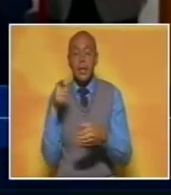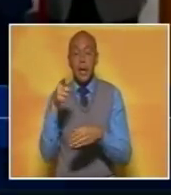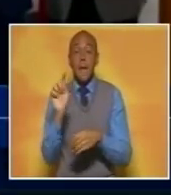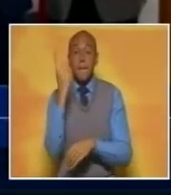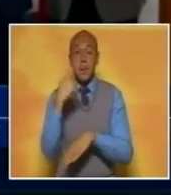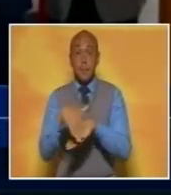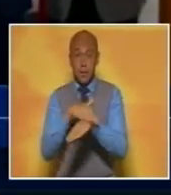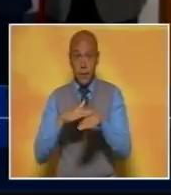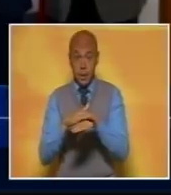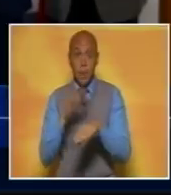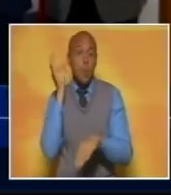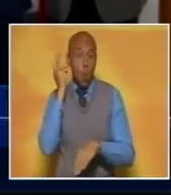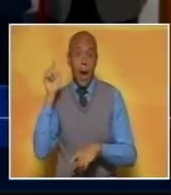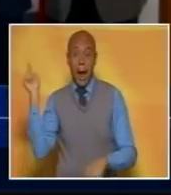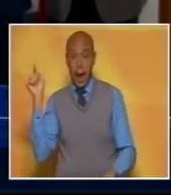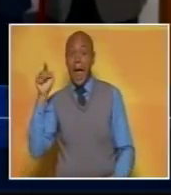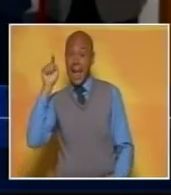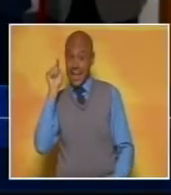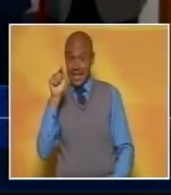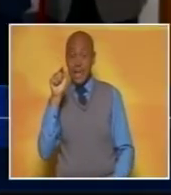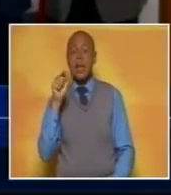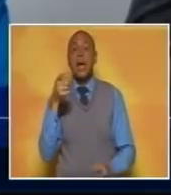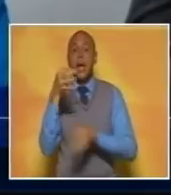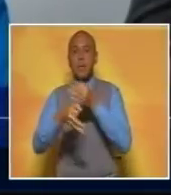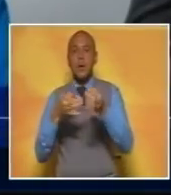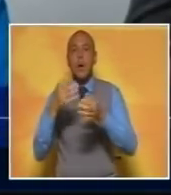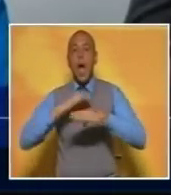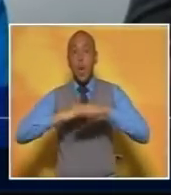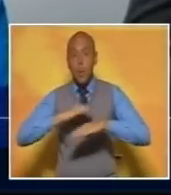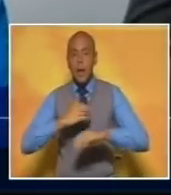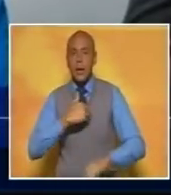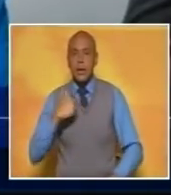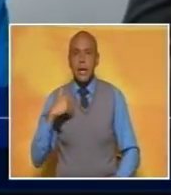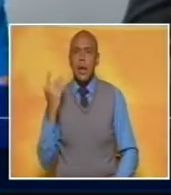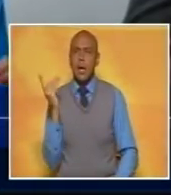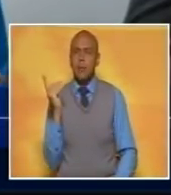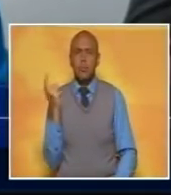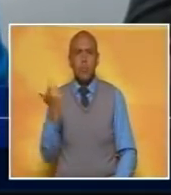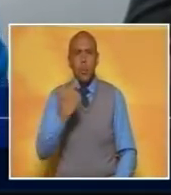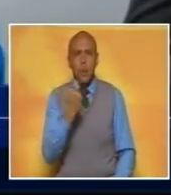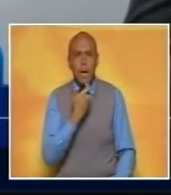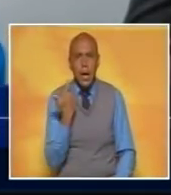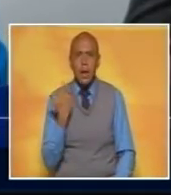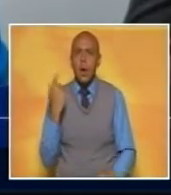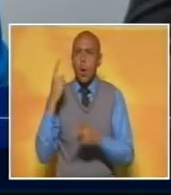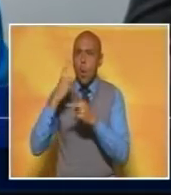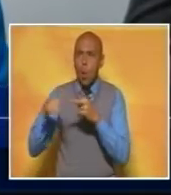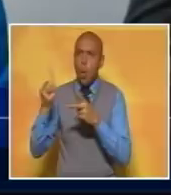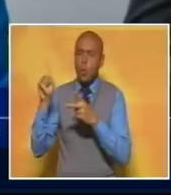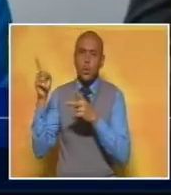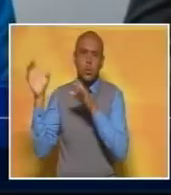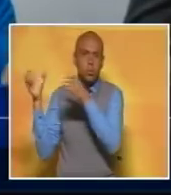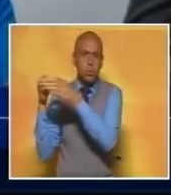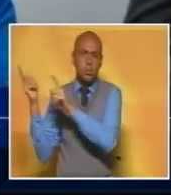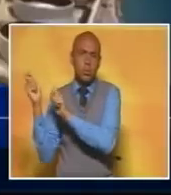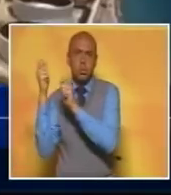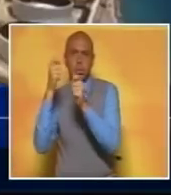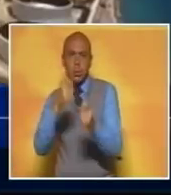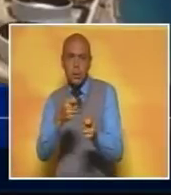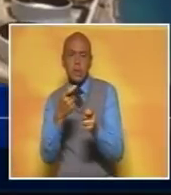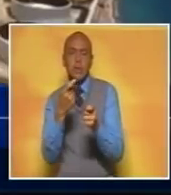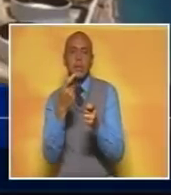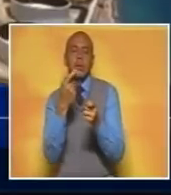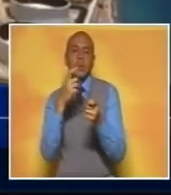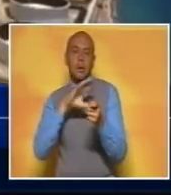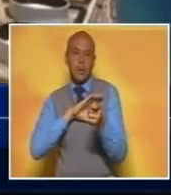Weber Croes señaló que Aruba planea buscar candidatos externos para hacerse cargo de la refinería temporalmente, mientras se retoma